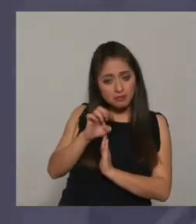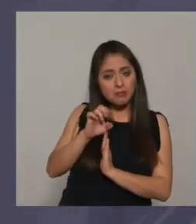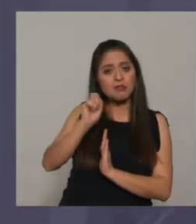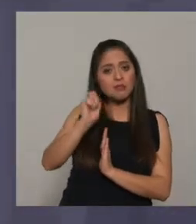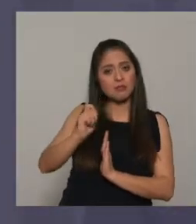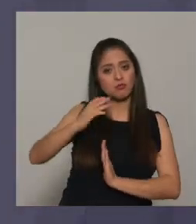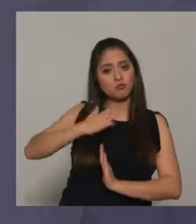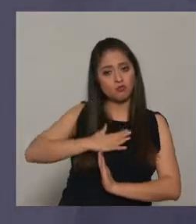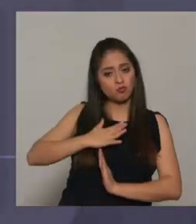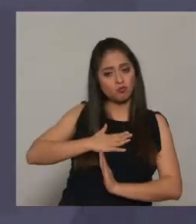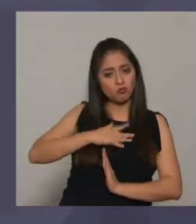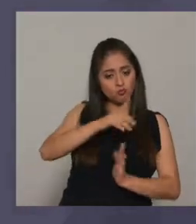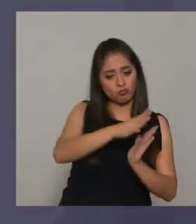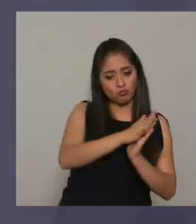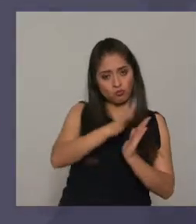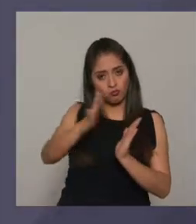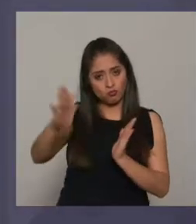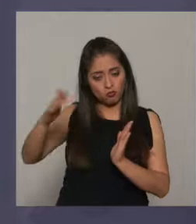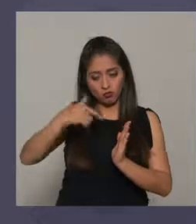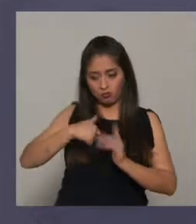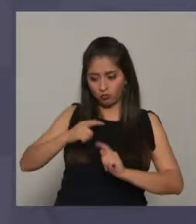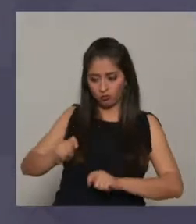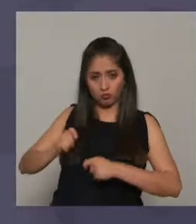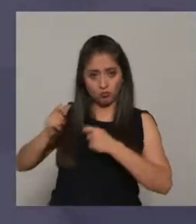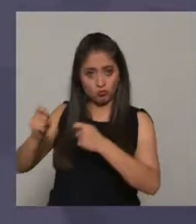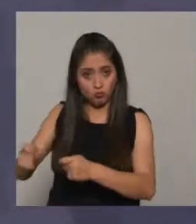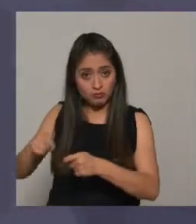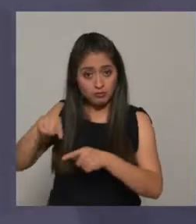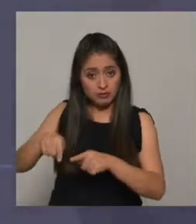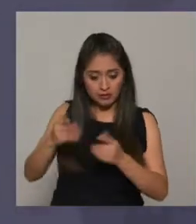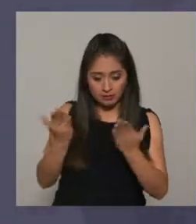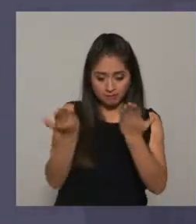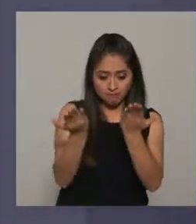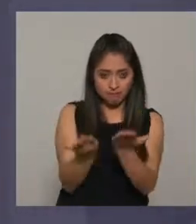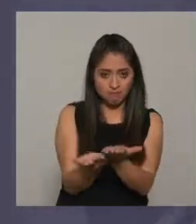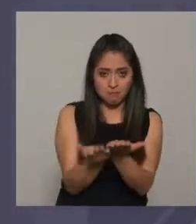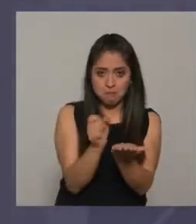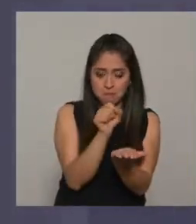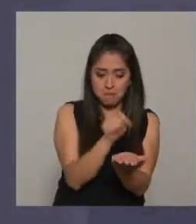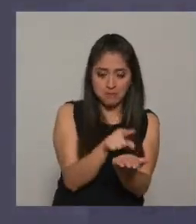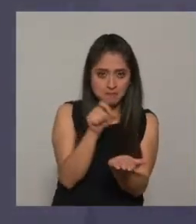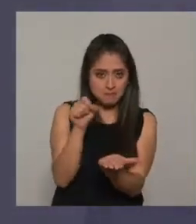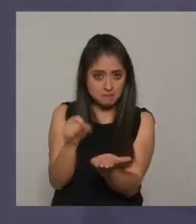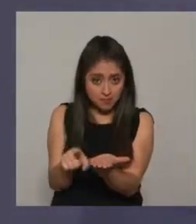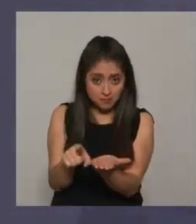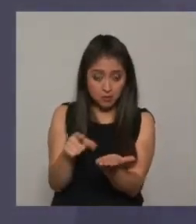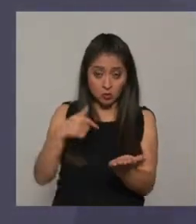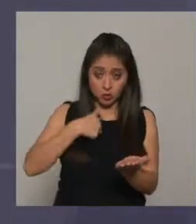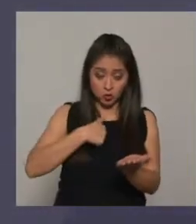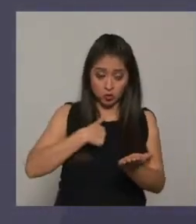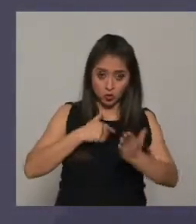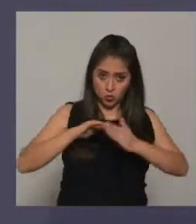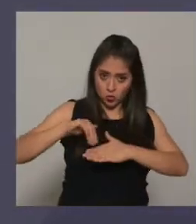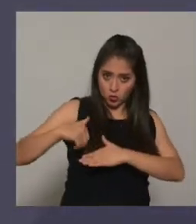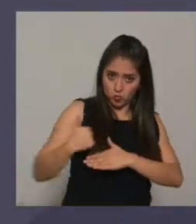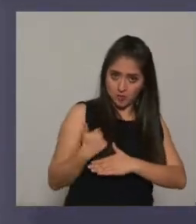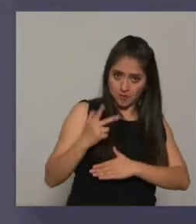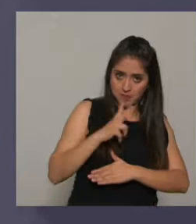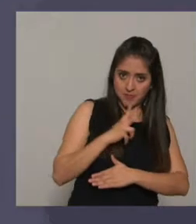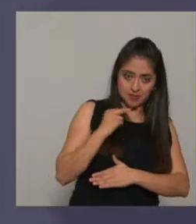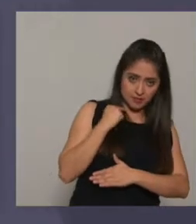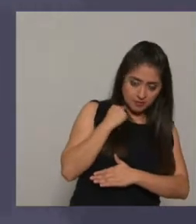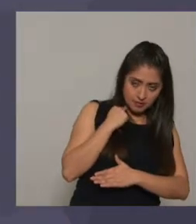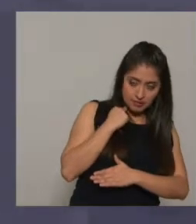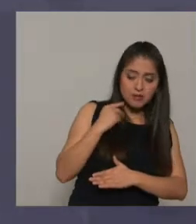de que las copias que están circulando, que yo te entregué, son idénticas a la que yo me quedé y que a su vez son